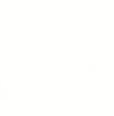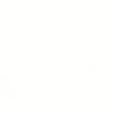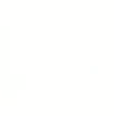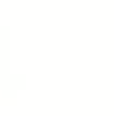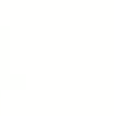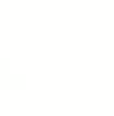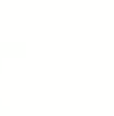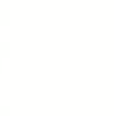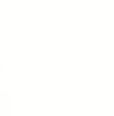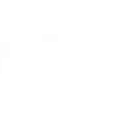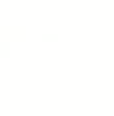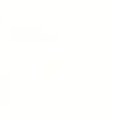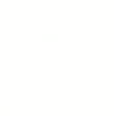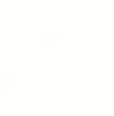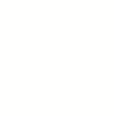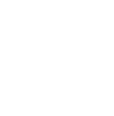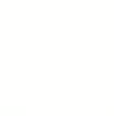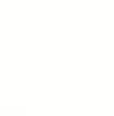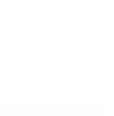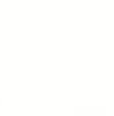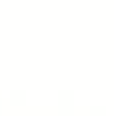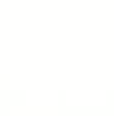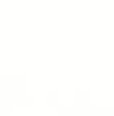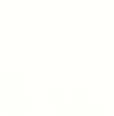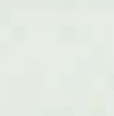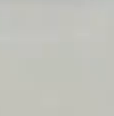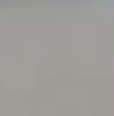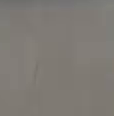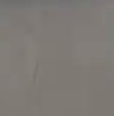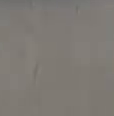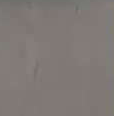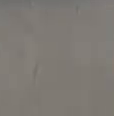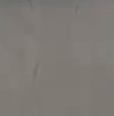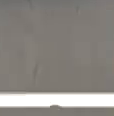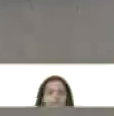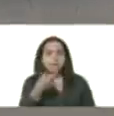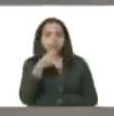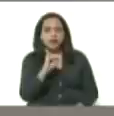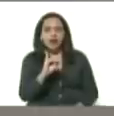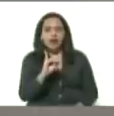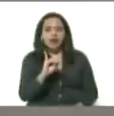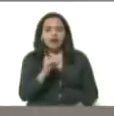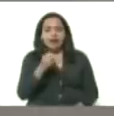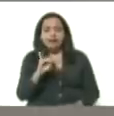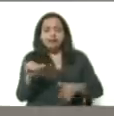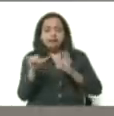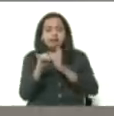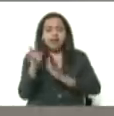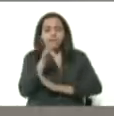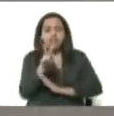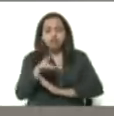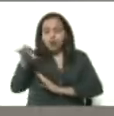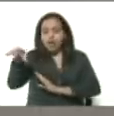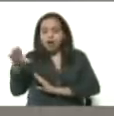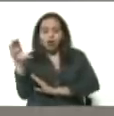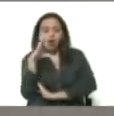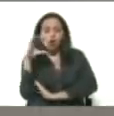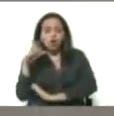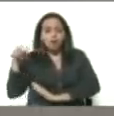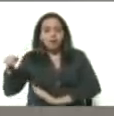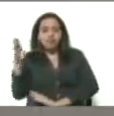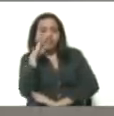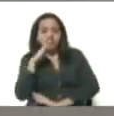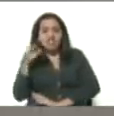es lo que está rodeando a Venezuela, una gran amenaza epidemiológica y sanitaria, y lo que nos